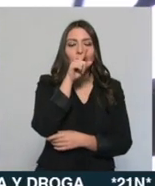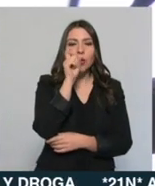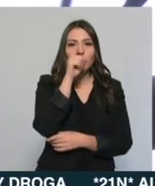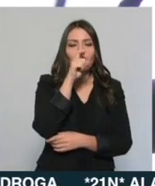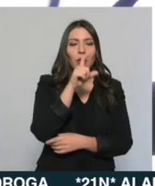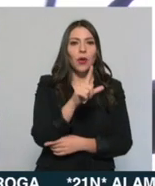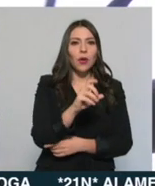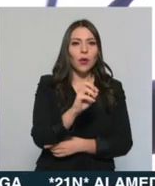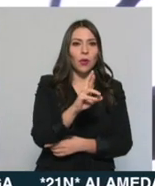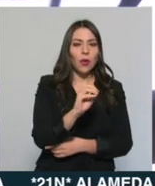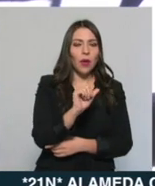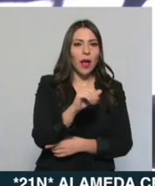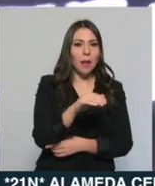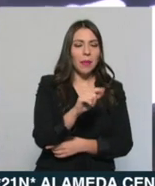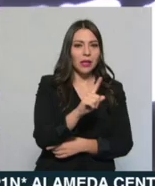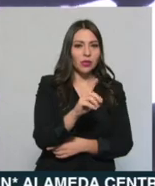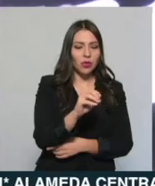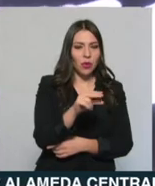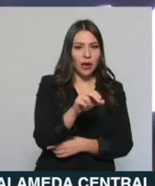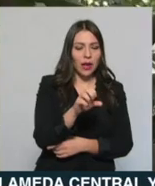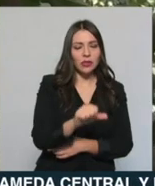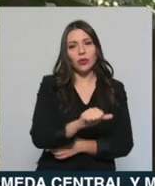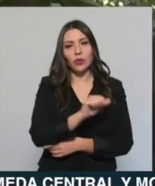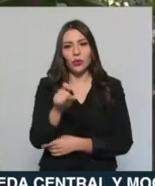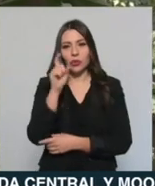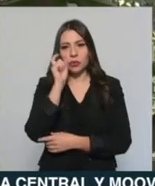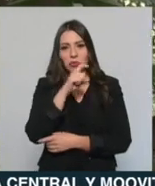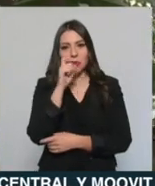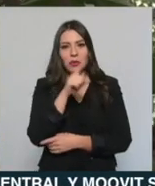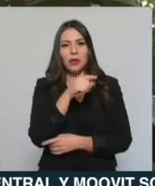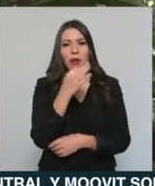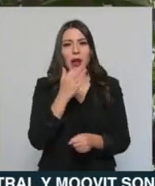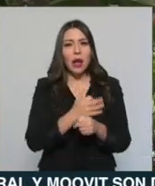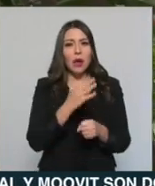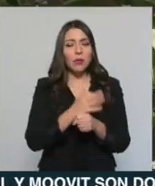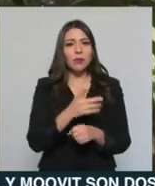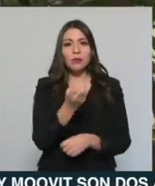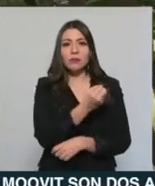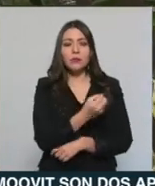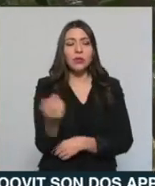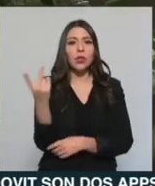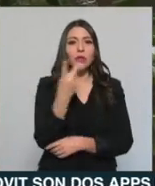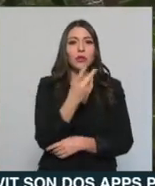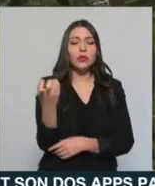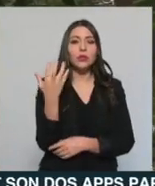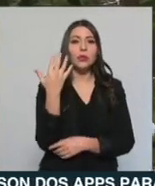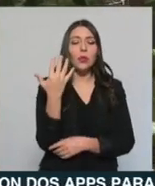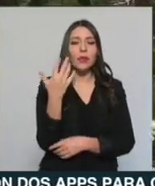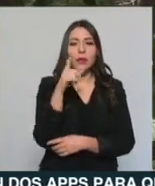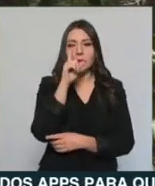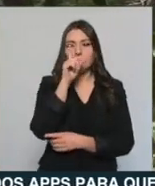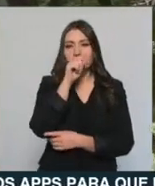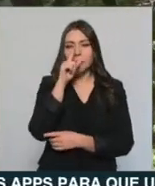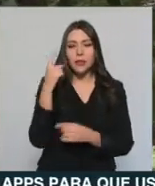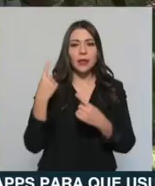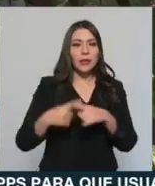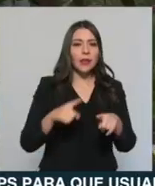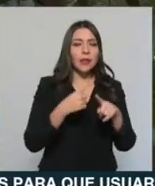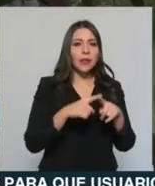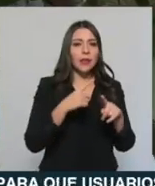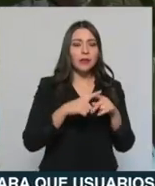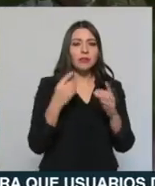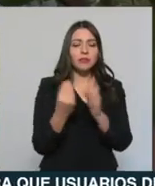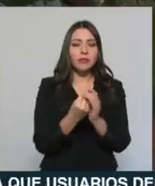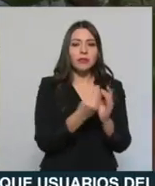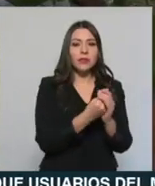viridiginalis. Actualmente el aviario alberga 250 aves pertenecientes a 55 especies.